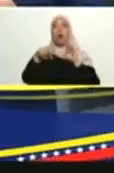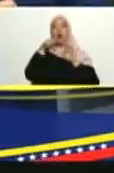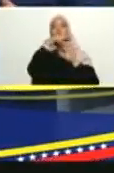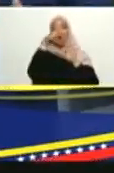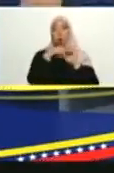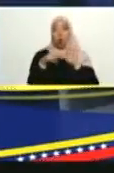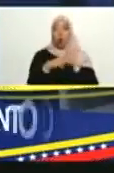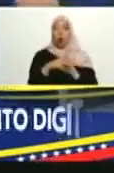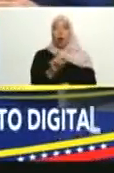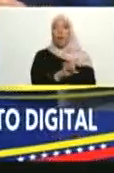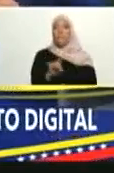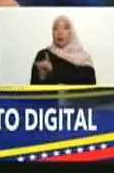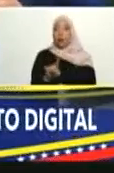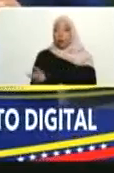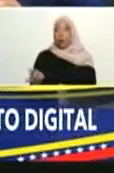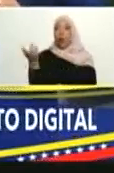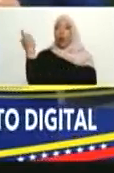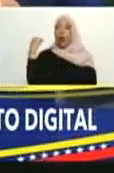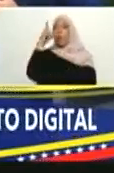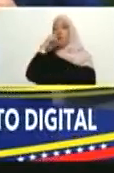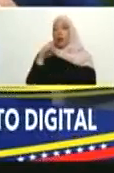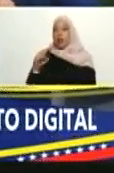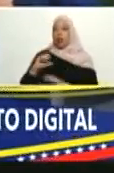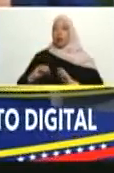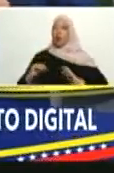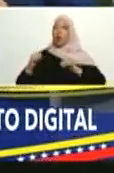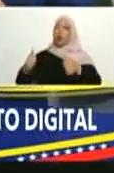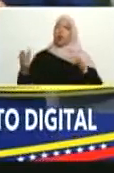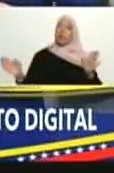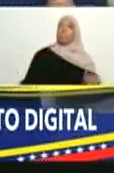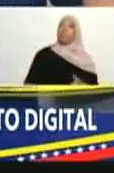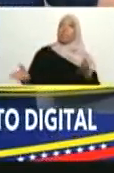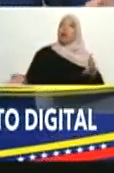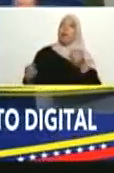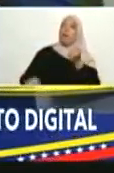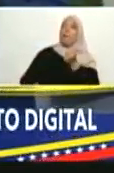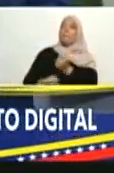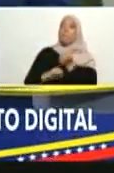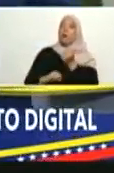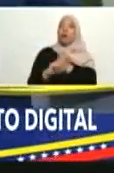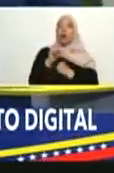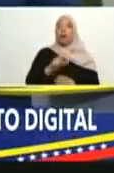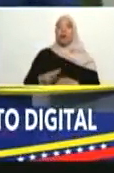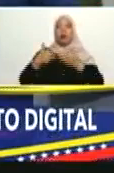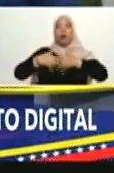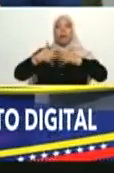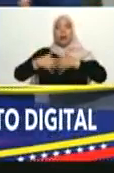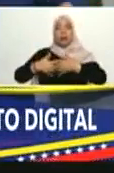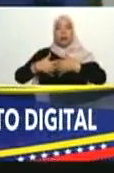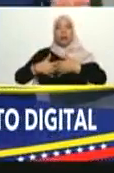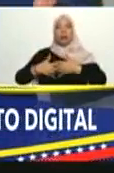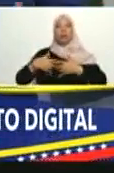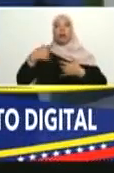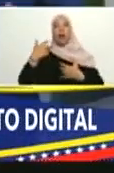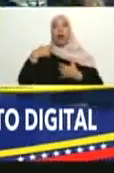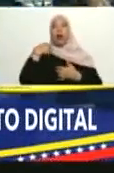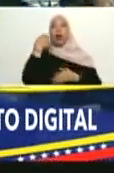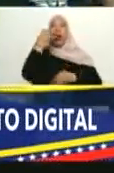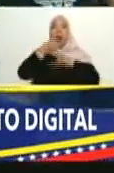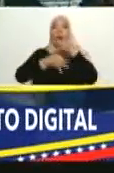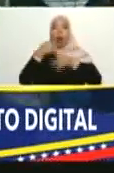usted nos ha dicho desde el año pasado, que es el impulso a los emprendedores. Le hago un breve resumen, presidente, de lo que ha sido este